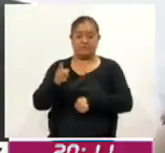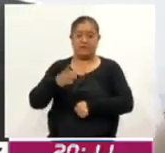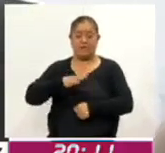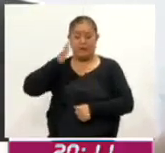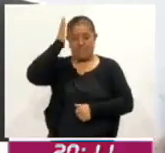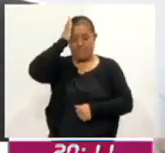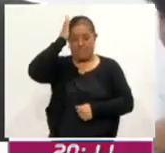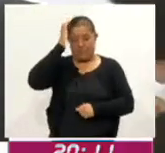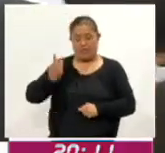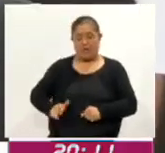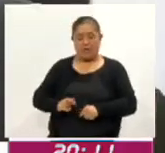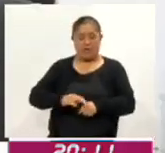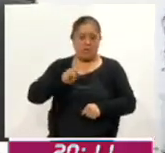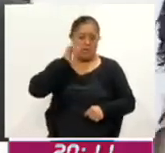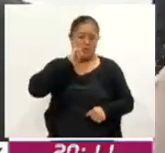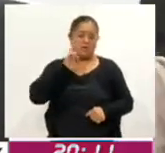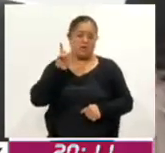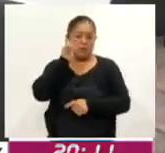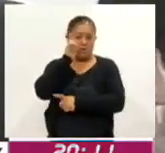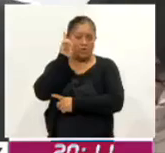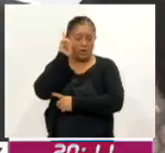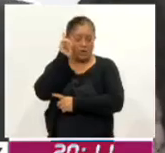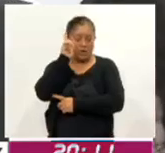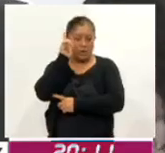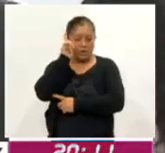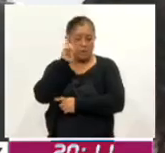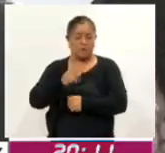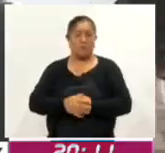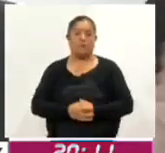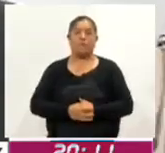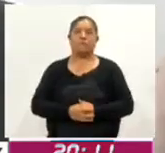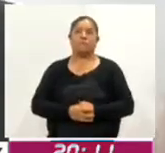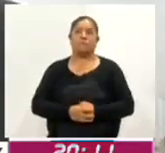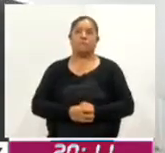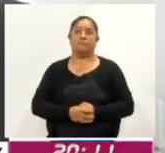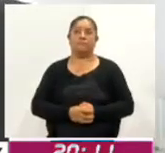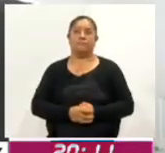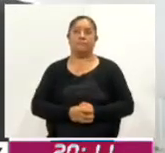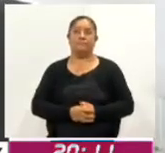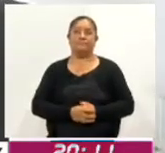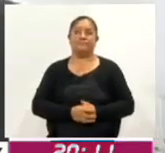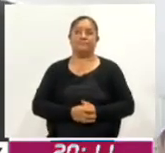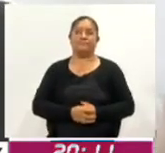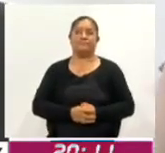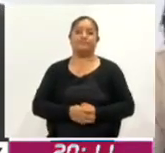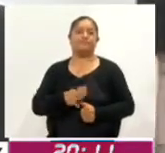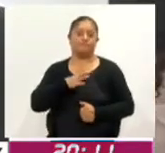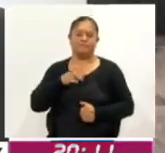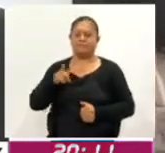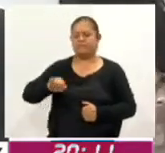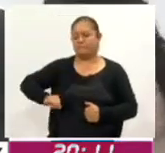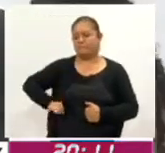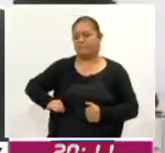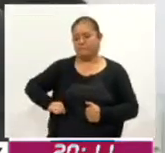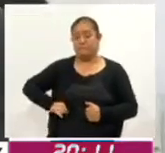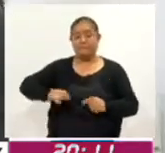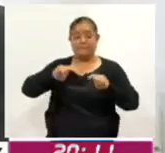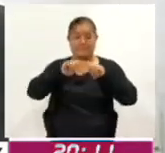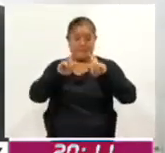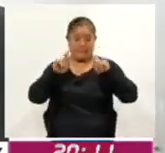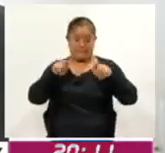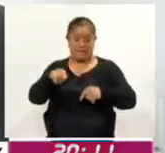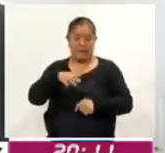la gobernadora, la licenciada Lorena Cuellar Cisneros, tenga el interés en que Tlaxcala sea un